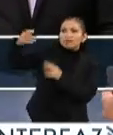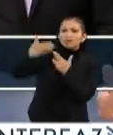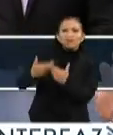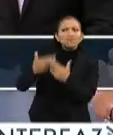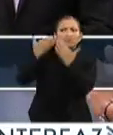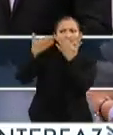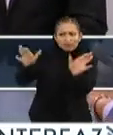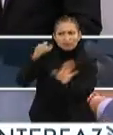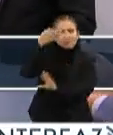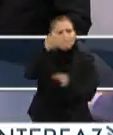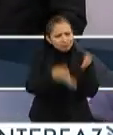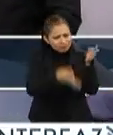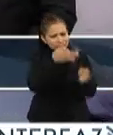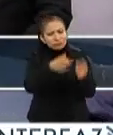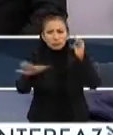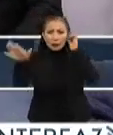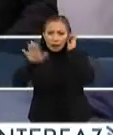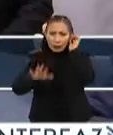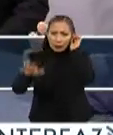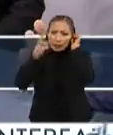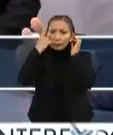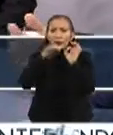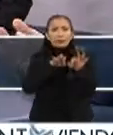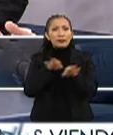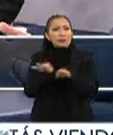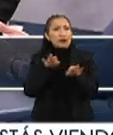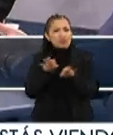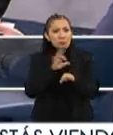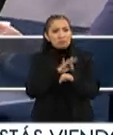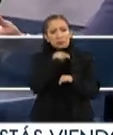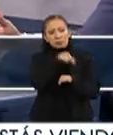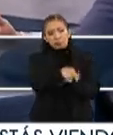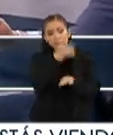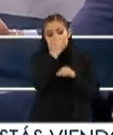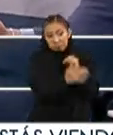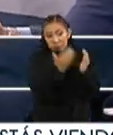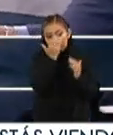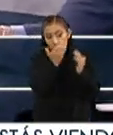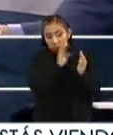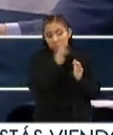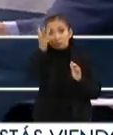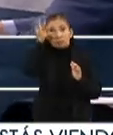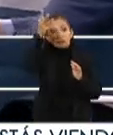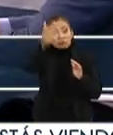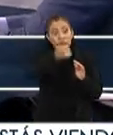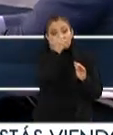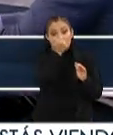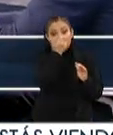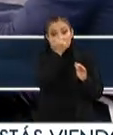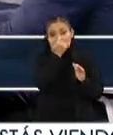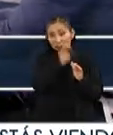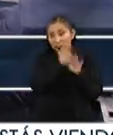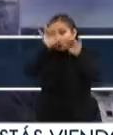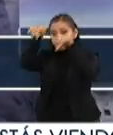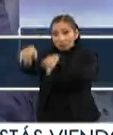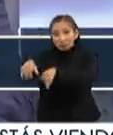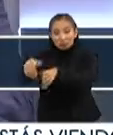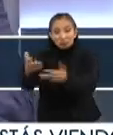gran apertura o un gran campo laboral en los que podría ejercer el futuro ingeniero ambiental de la